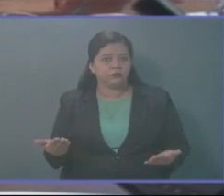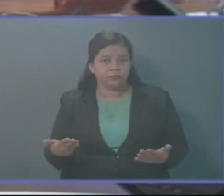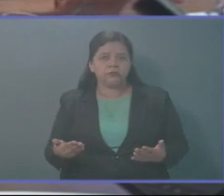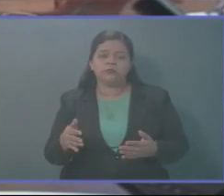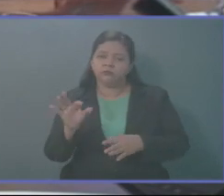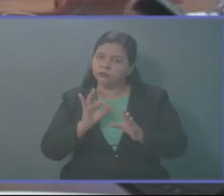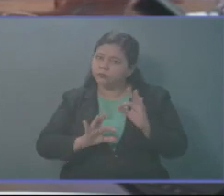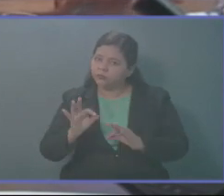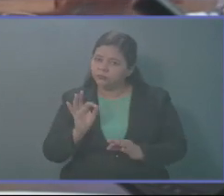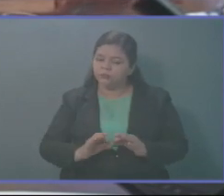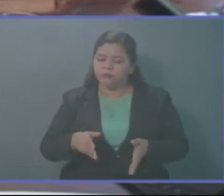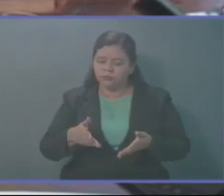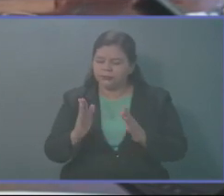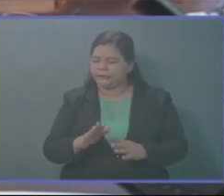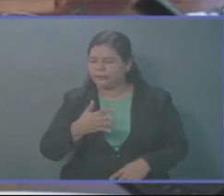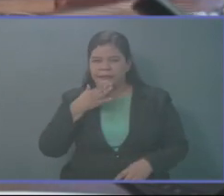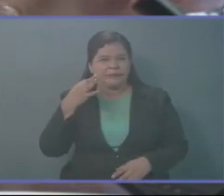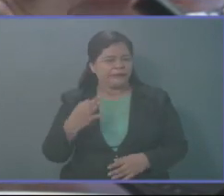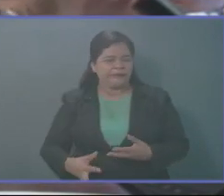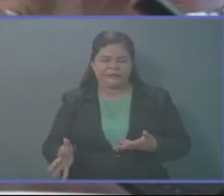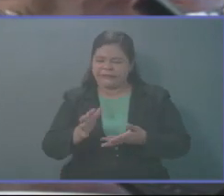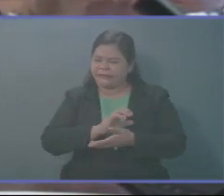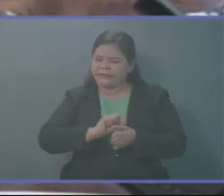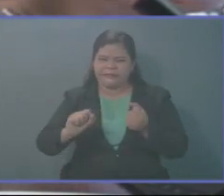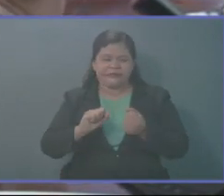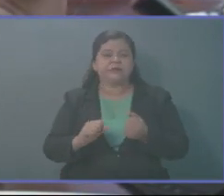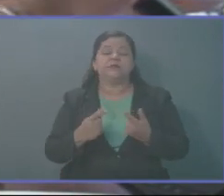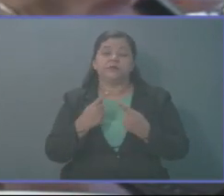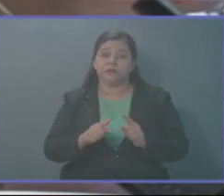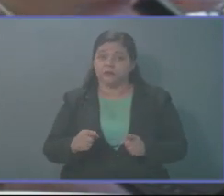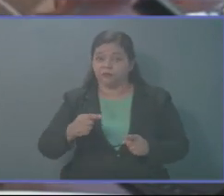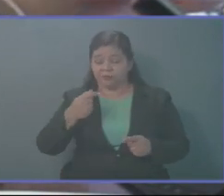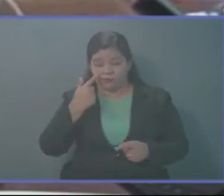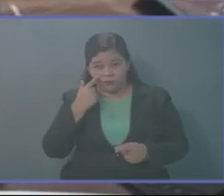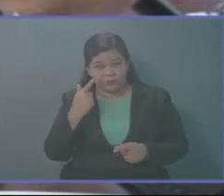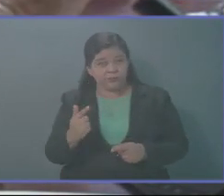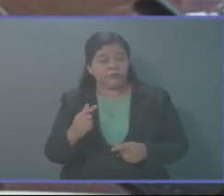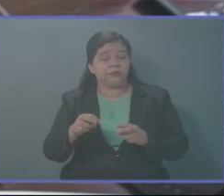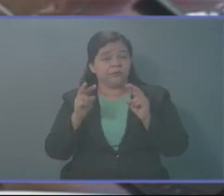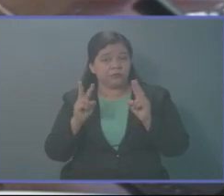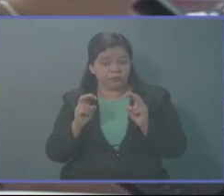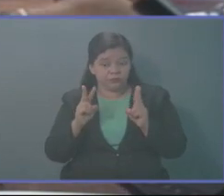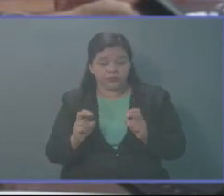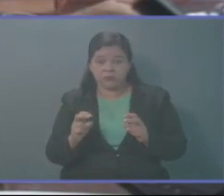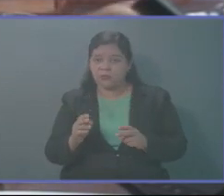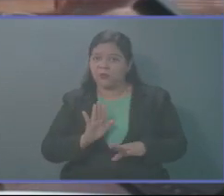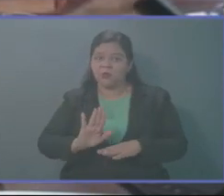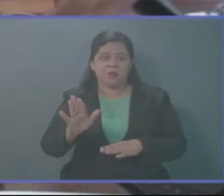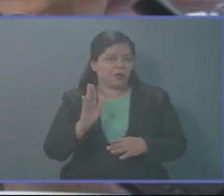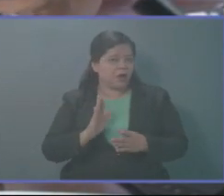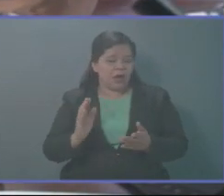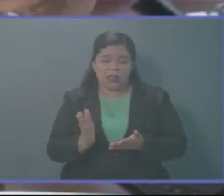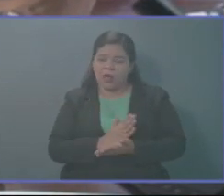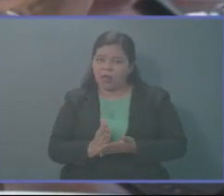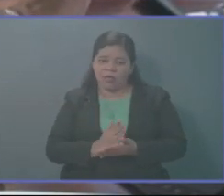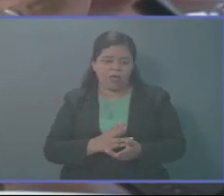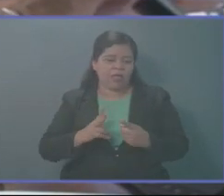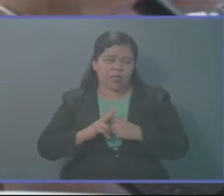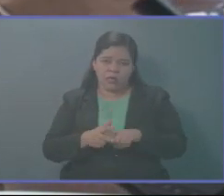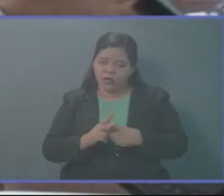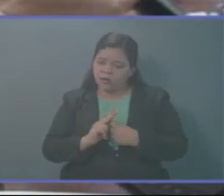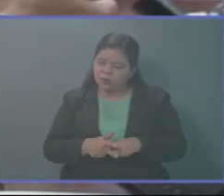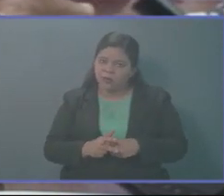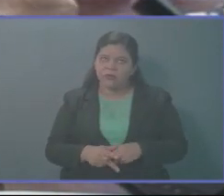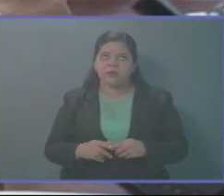está muy dañada. Y ojo, dañada por temas de que no se le dio mantención o